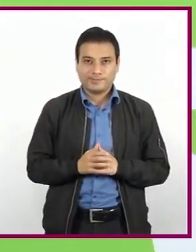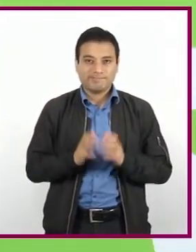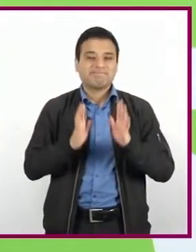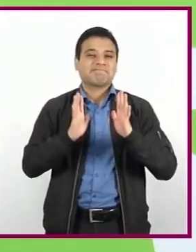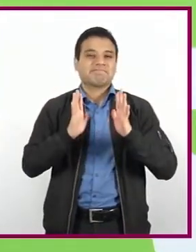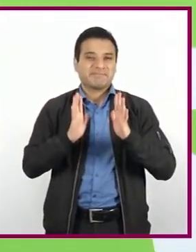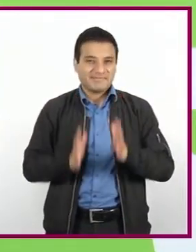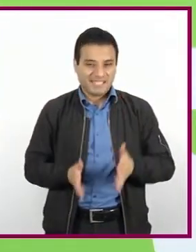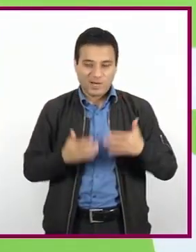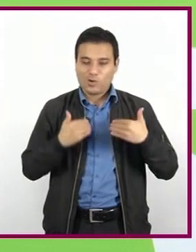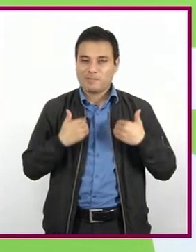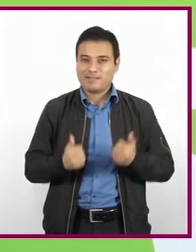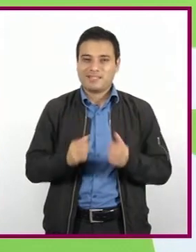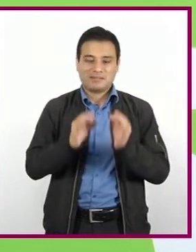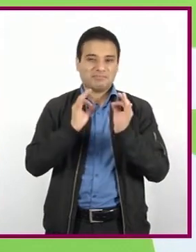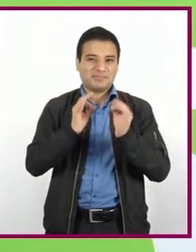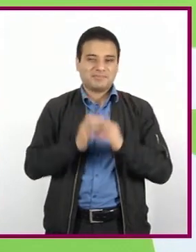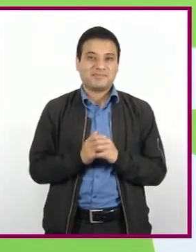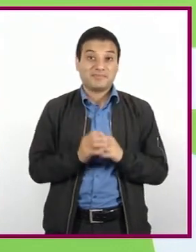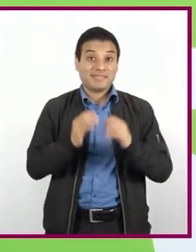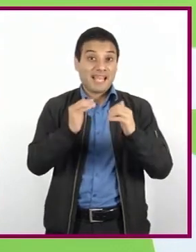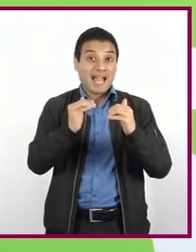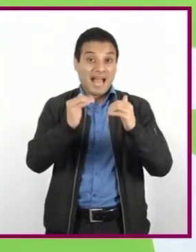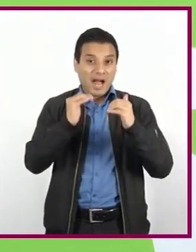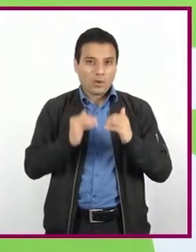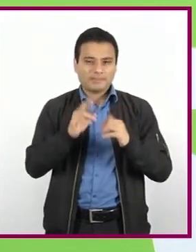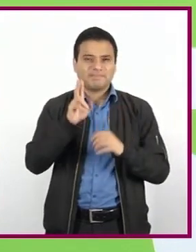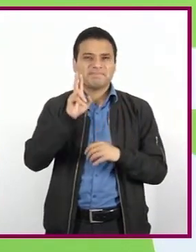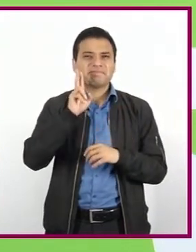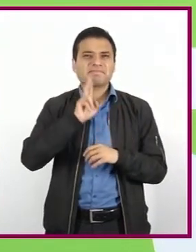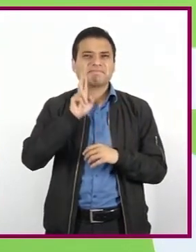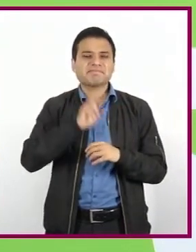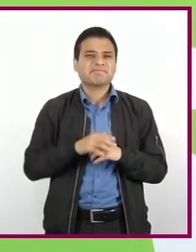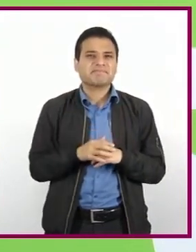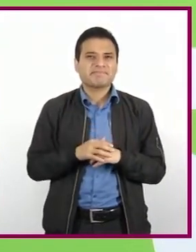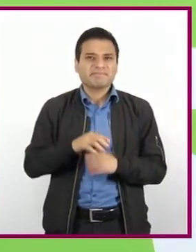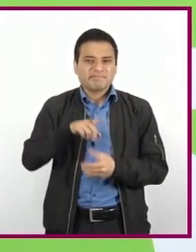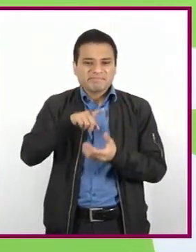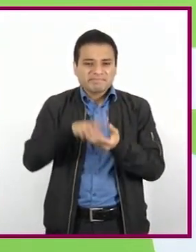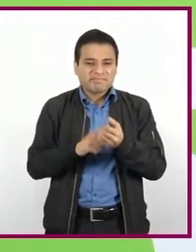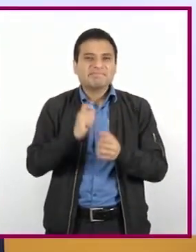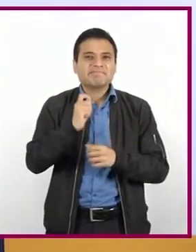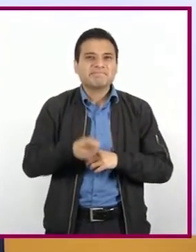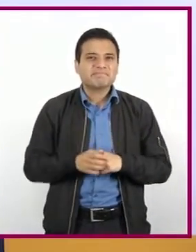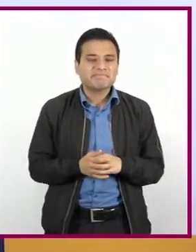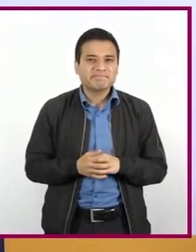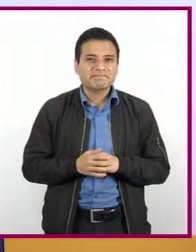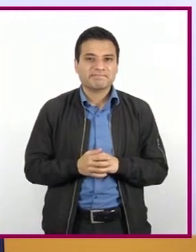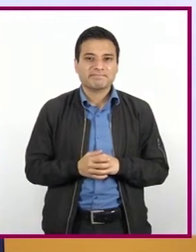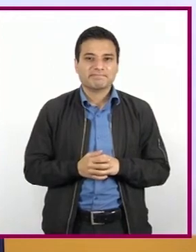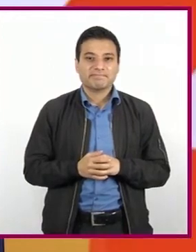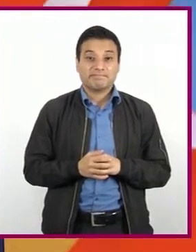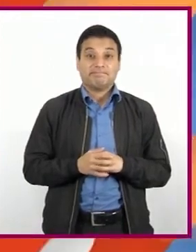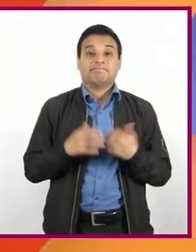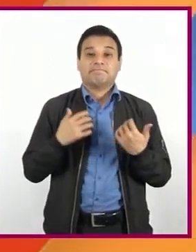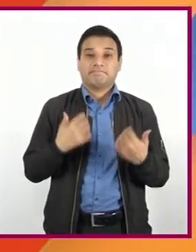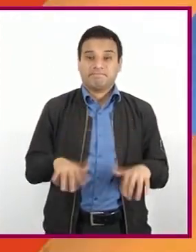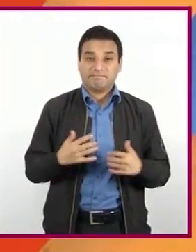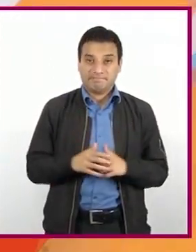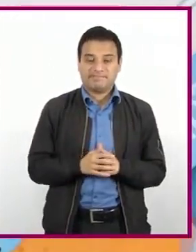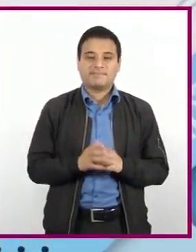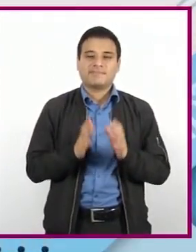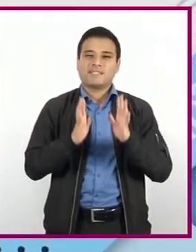comprendido todo a la perfección. Ahora vamos a ver qué sustancia es la que contiene cada frasco. Vaya, ahora